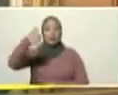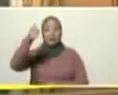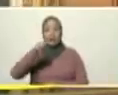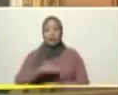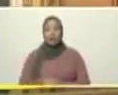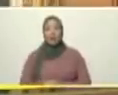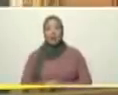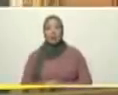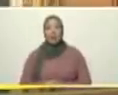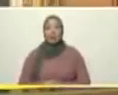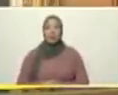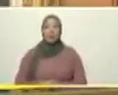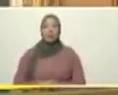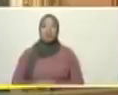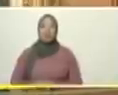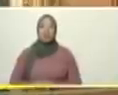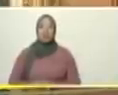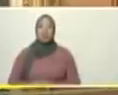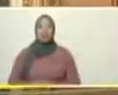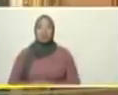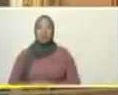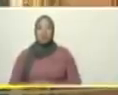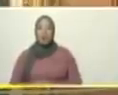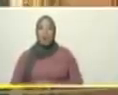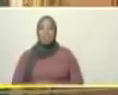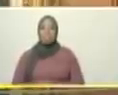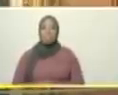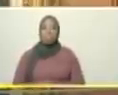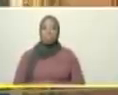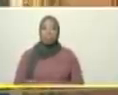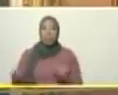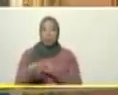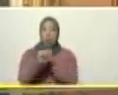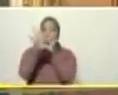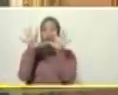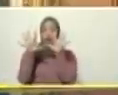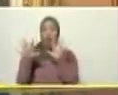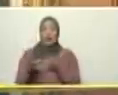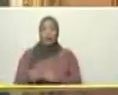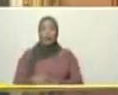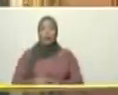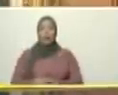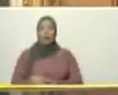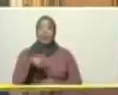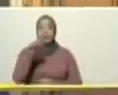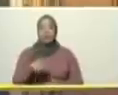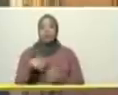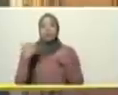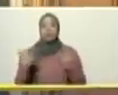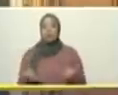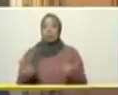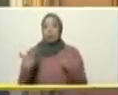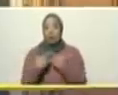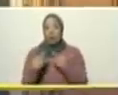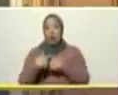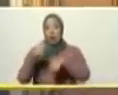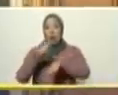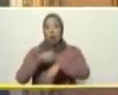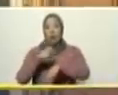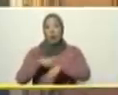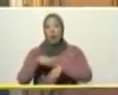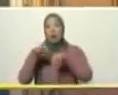tremenda. Es un fenómeno, TikTok. Y ahorita, mira, hay un gentío a esta hora. Son